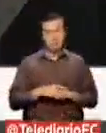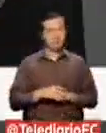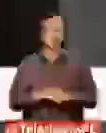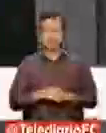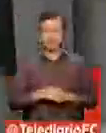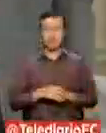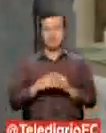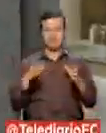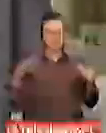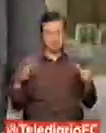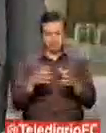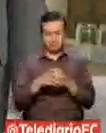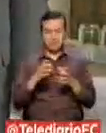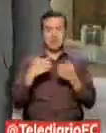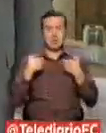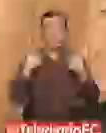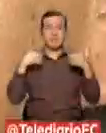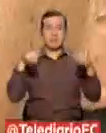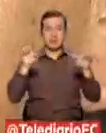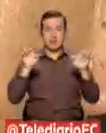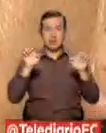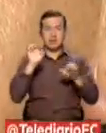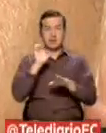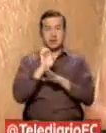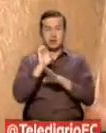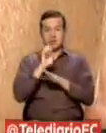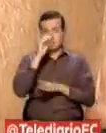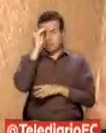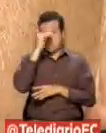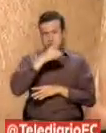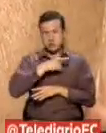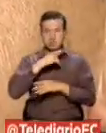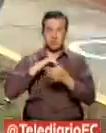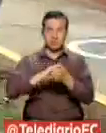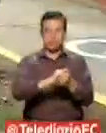La Confraternidad Evangélica Ecuatoriana dice que su posición es de